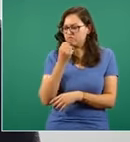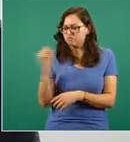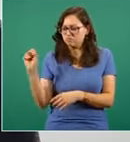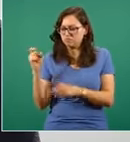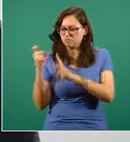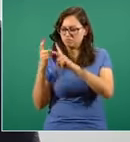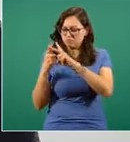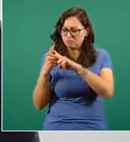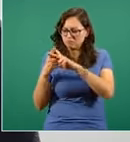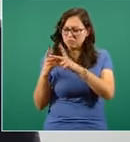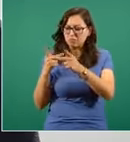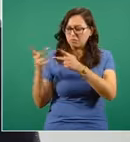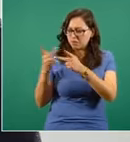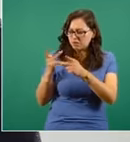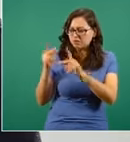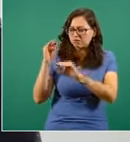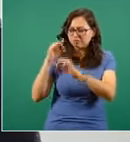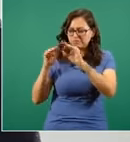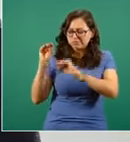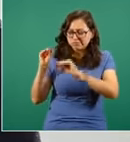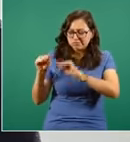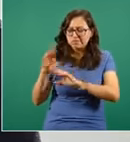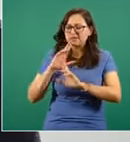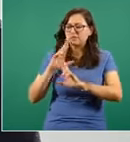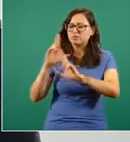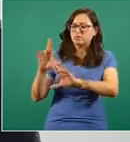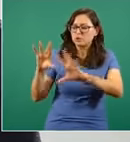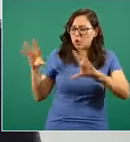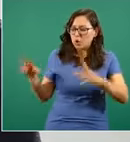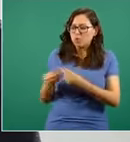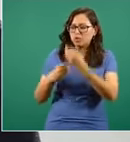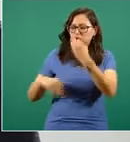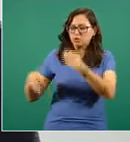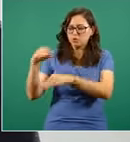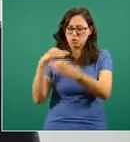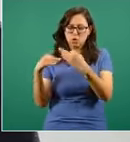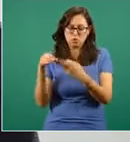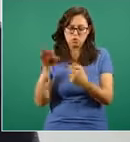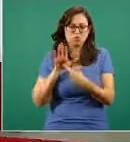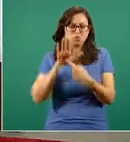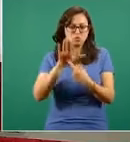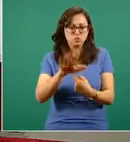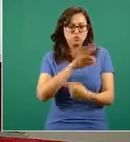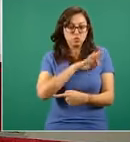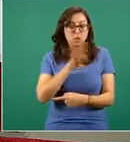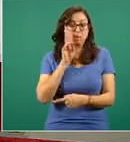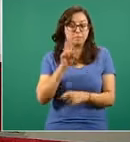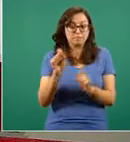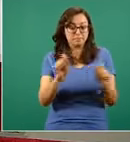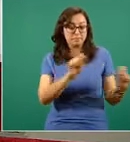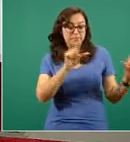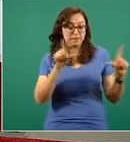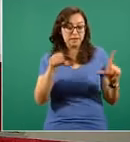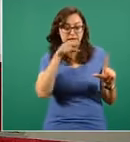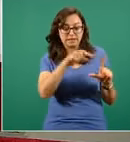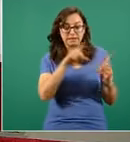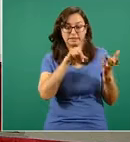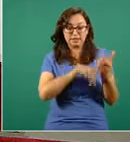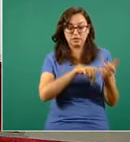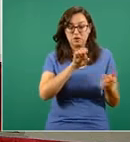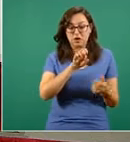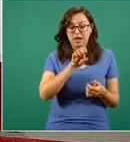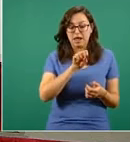en los ESAVIS graves y esto también tiene que ver con los trabajos que realiza el grupo de expertos de ESAVIS, que lo coordina el doctor José